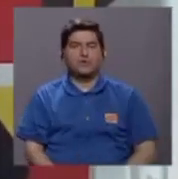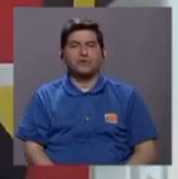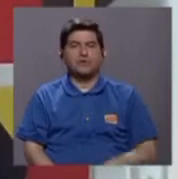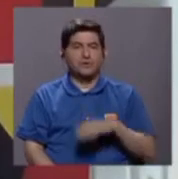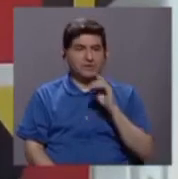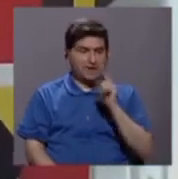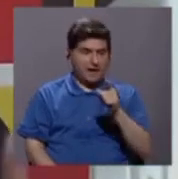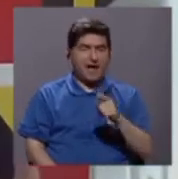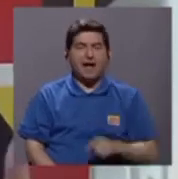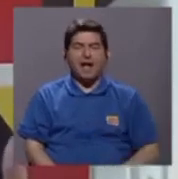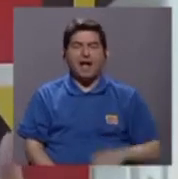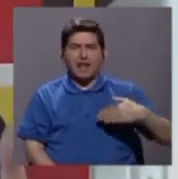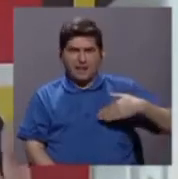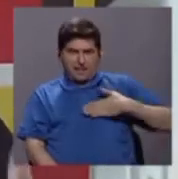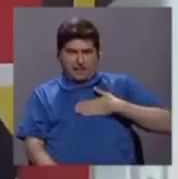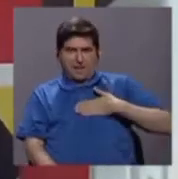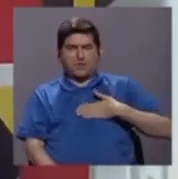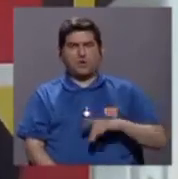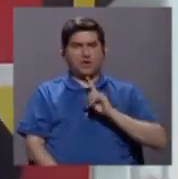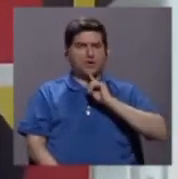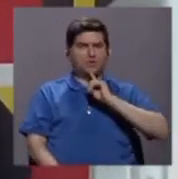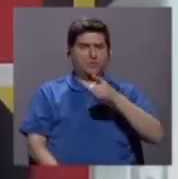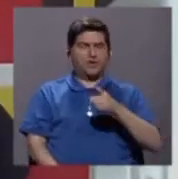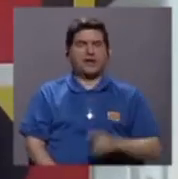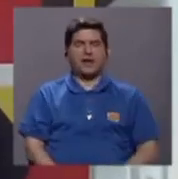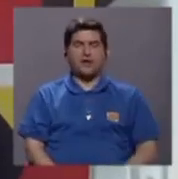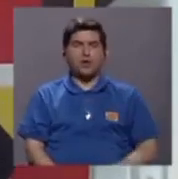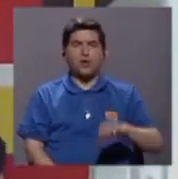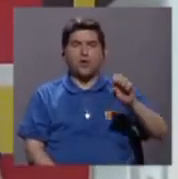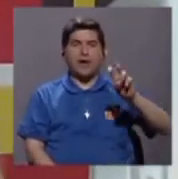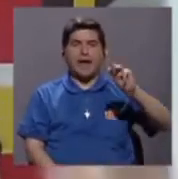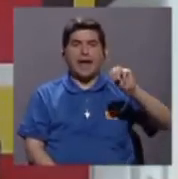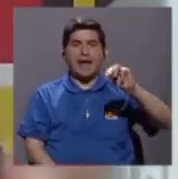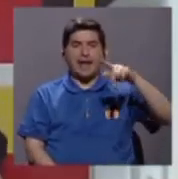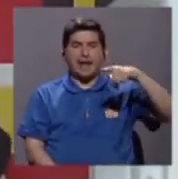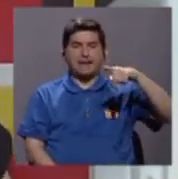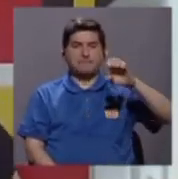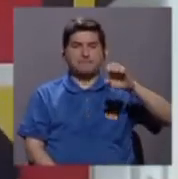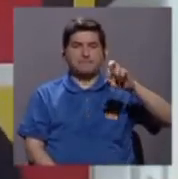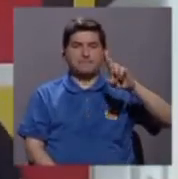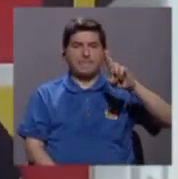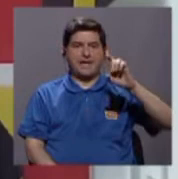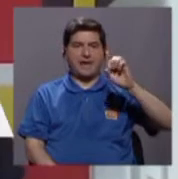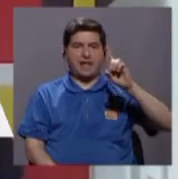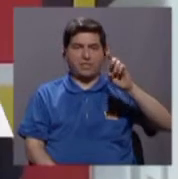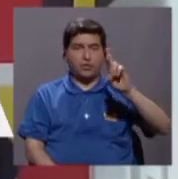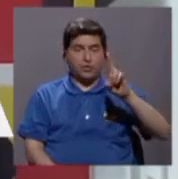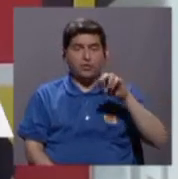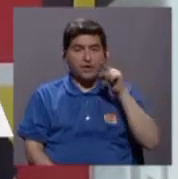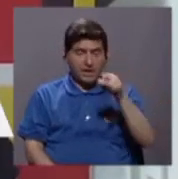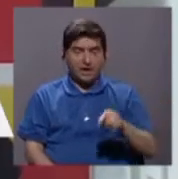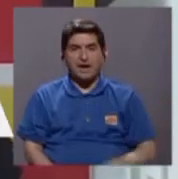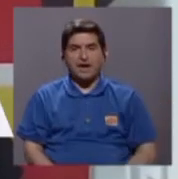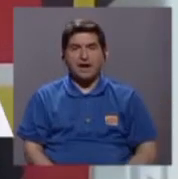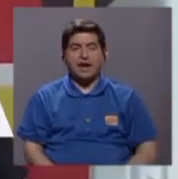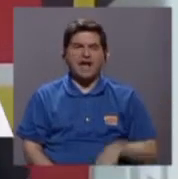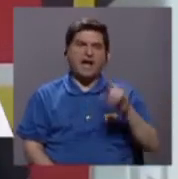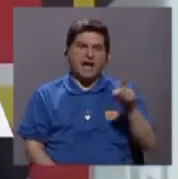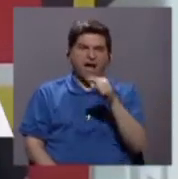él. Cuando Napoleón se declaró emperador, él ha cancelado esta devoción a